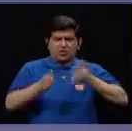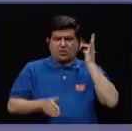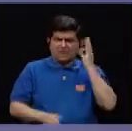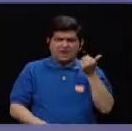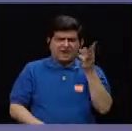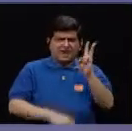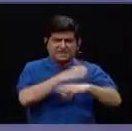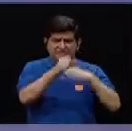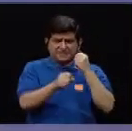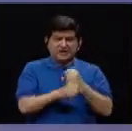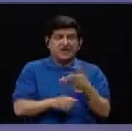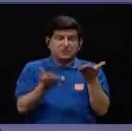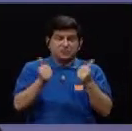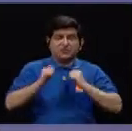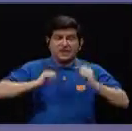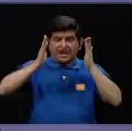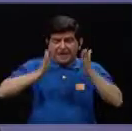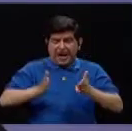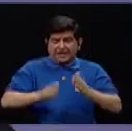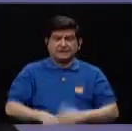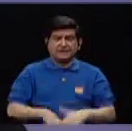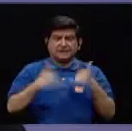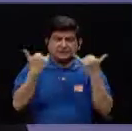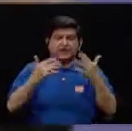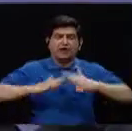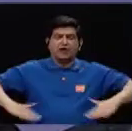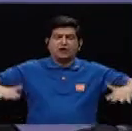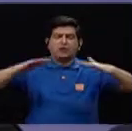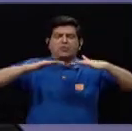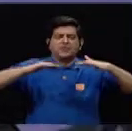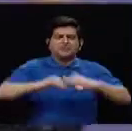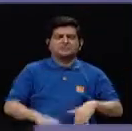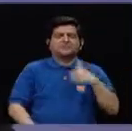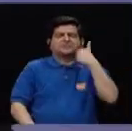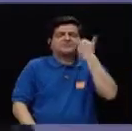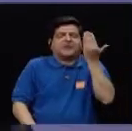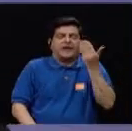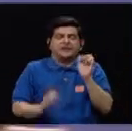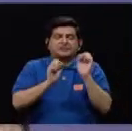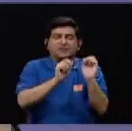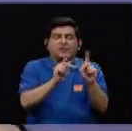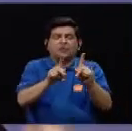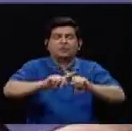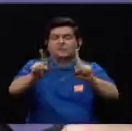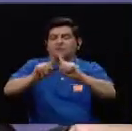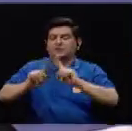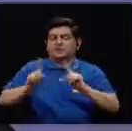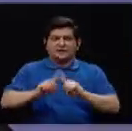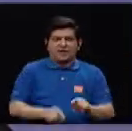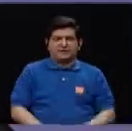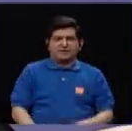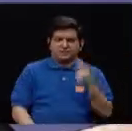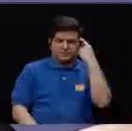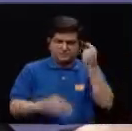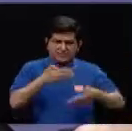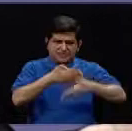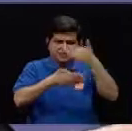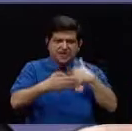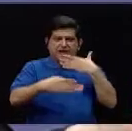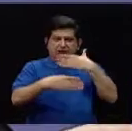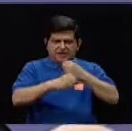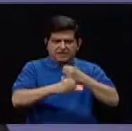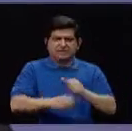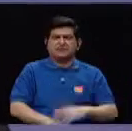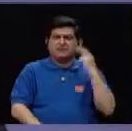tiene 16, tiene expectativas de ser actriz, tiene ahora un terreno más llano y un montón de posibilidades a lo que antes